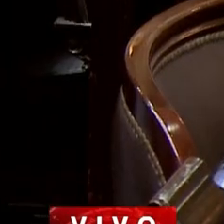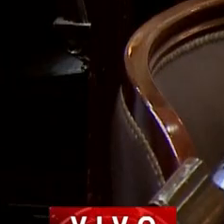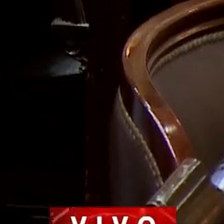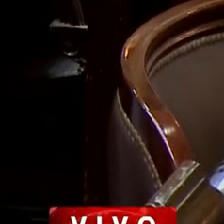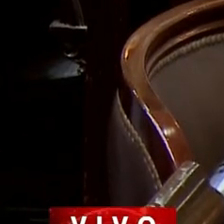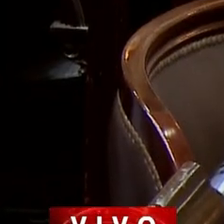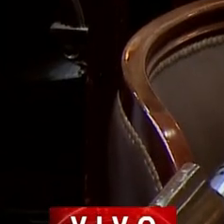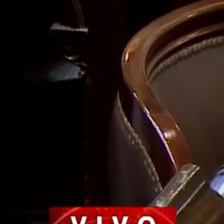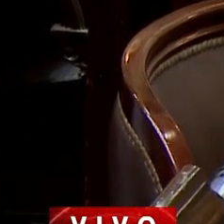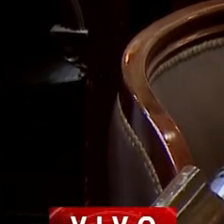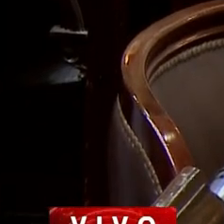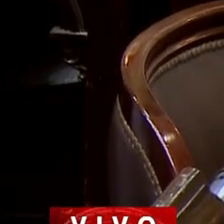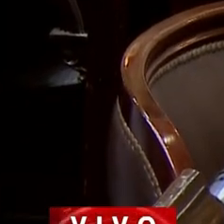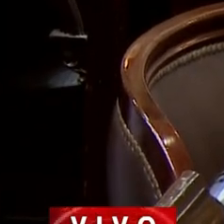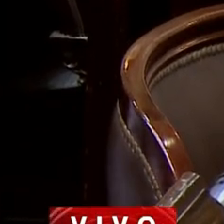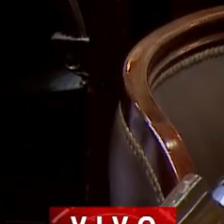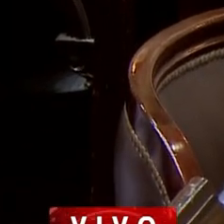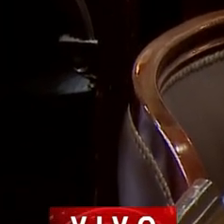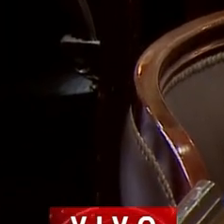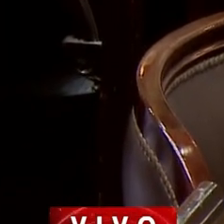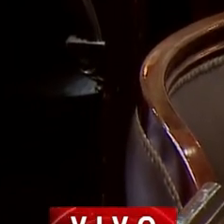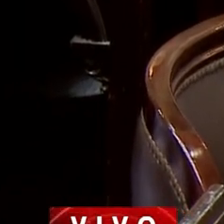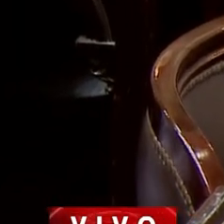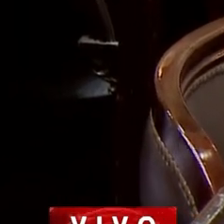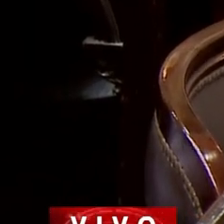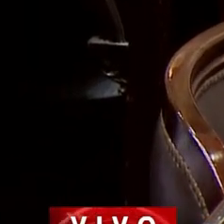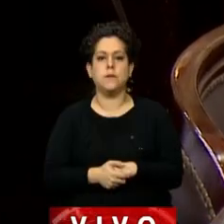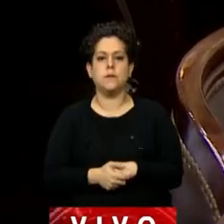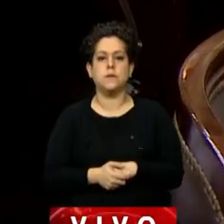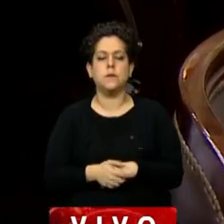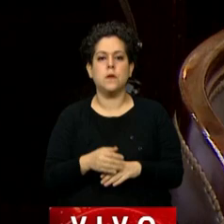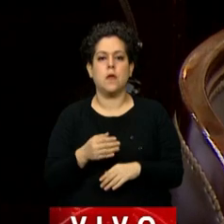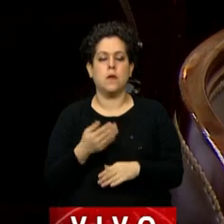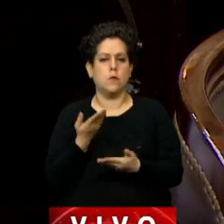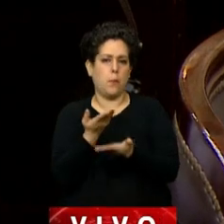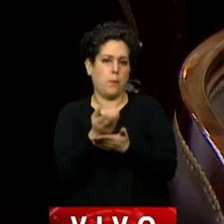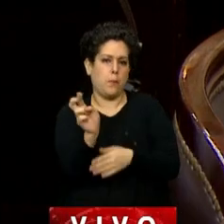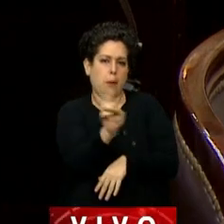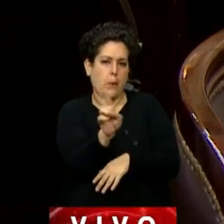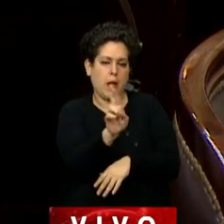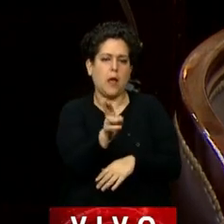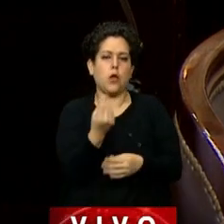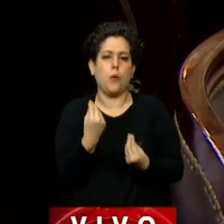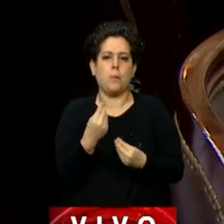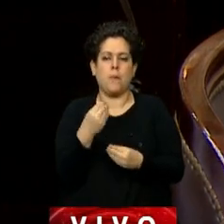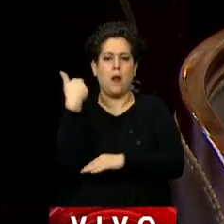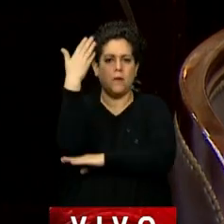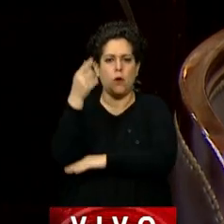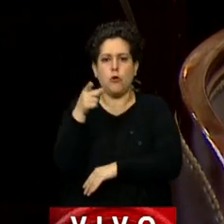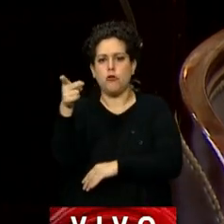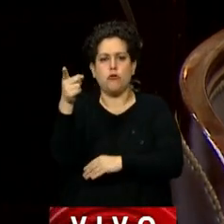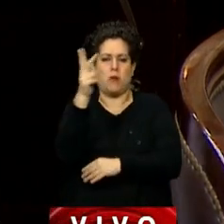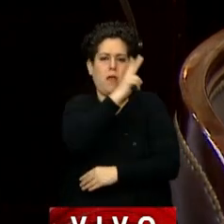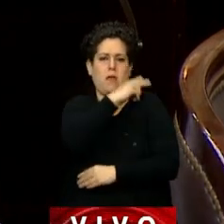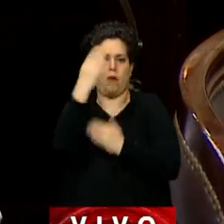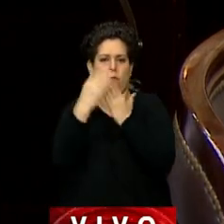de privilegio que vengo a presentar es contra el jefe de gabinete, Juan Mansur.